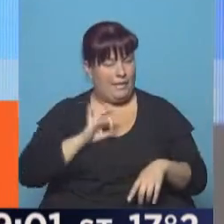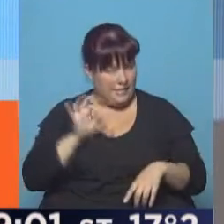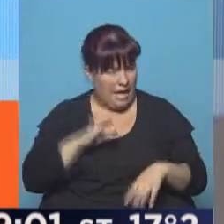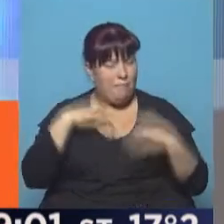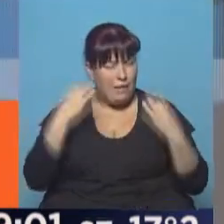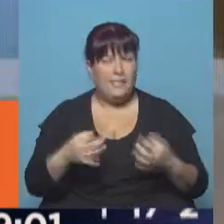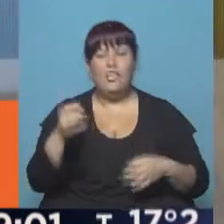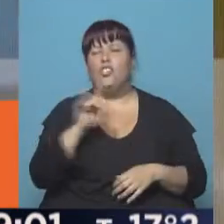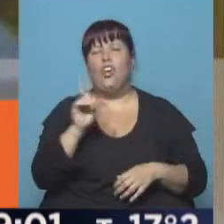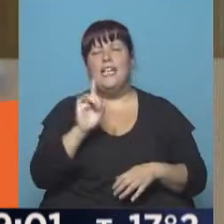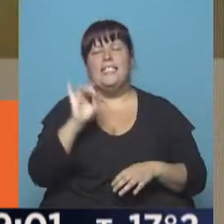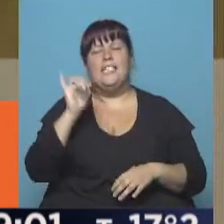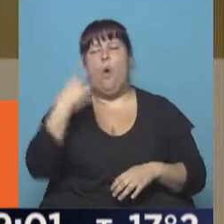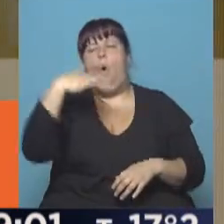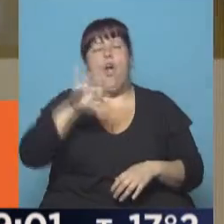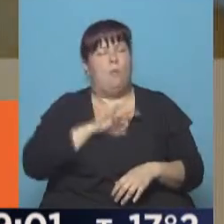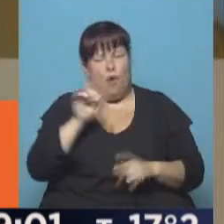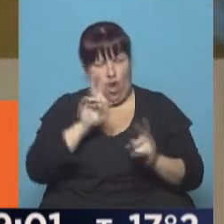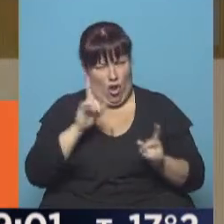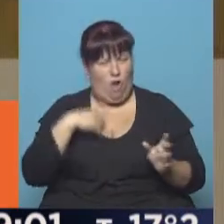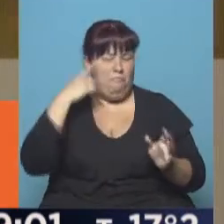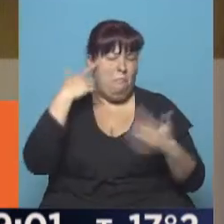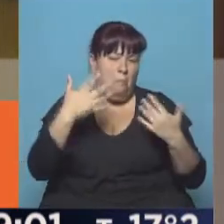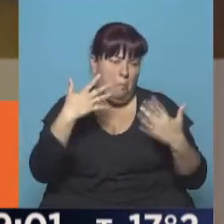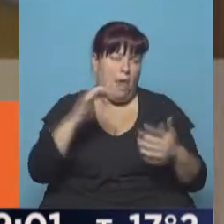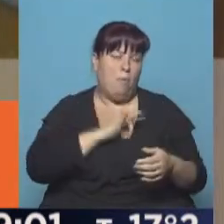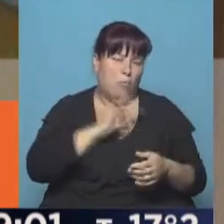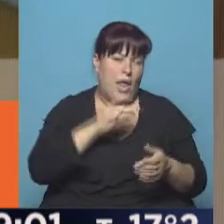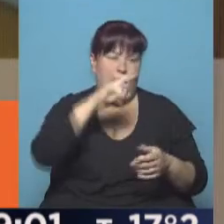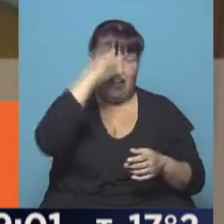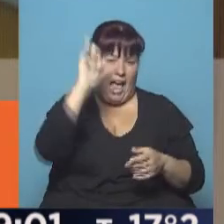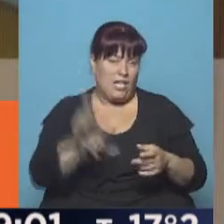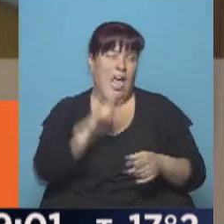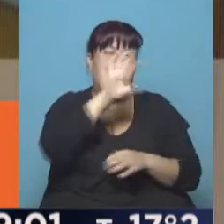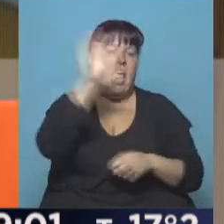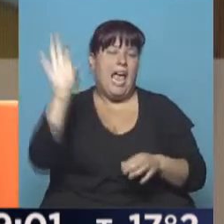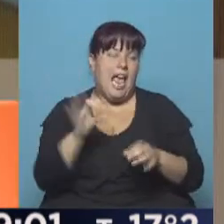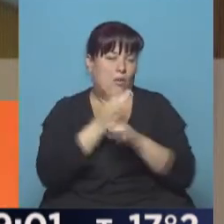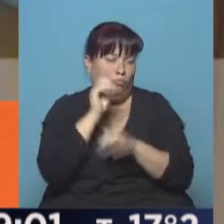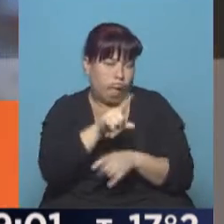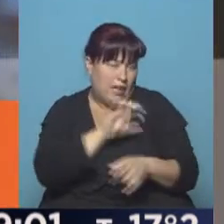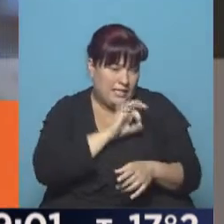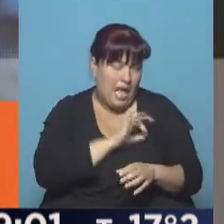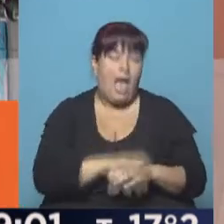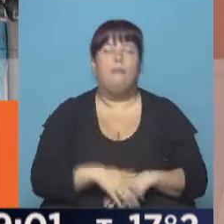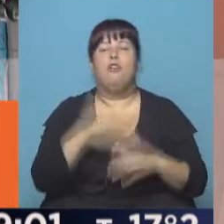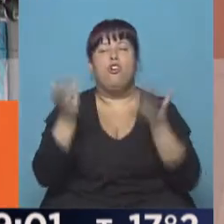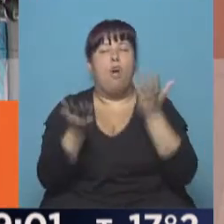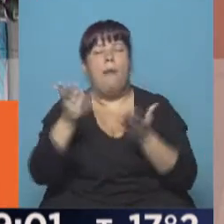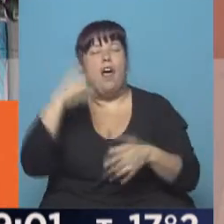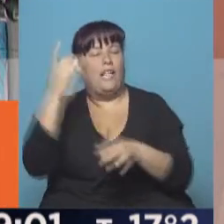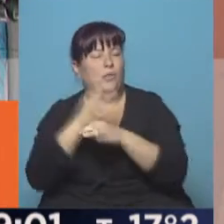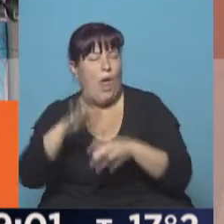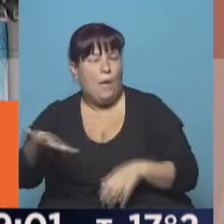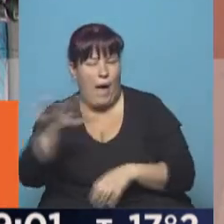me parece que no es necesariamente la única prueba y uno puede ver una prueba nacional y cada escuela puede tomarla zulia compararse con otras